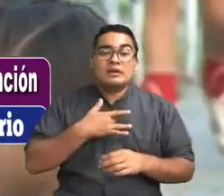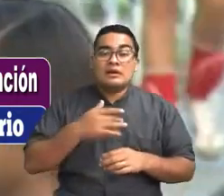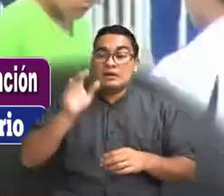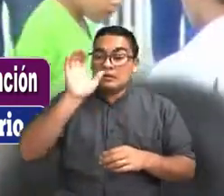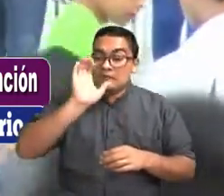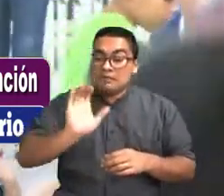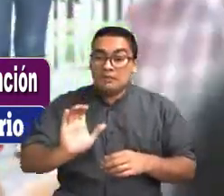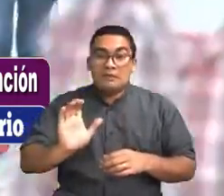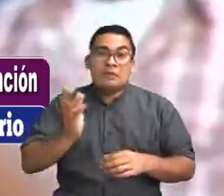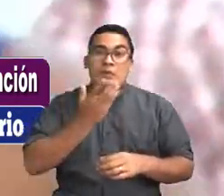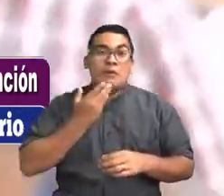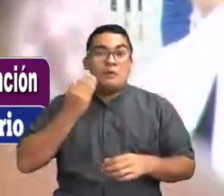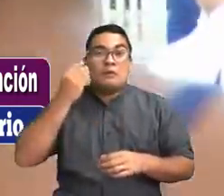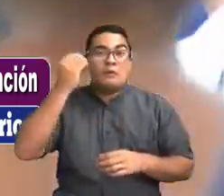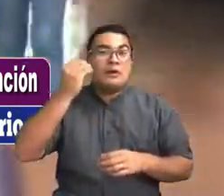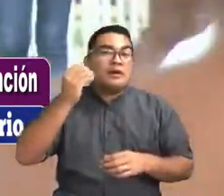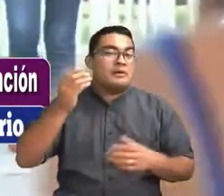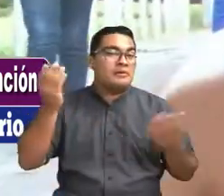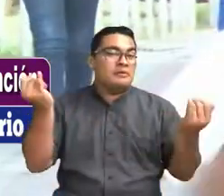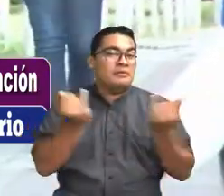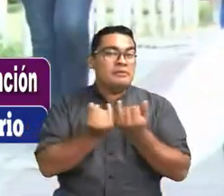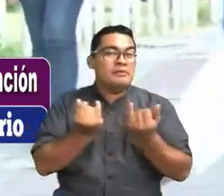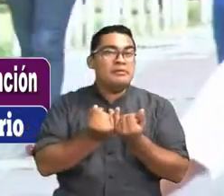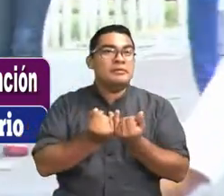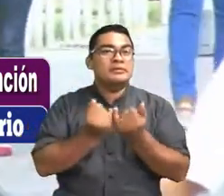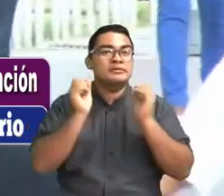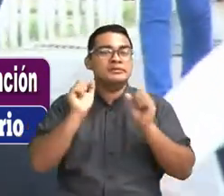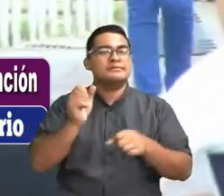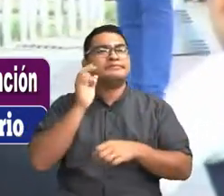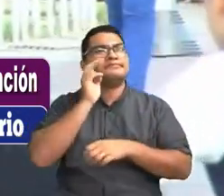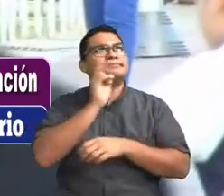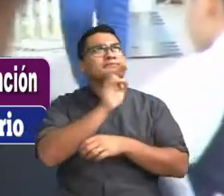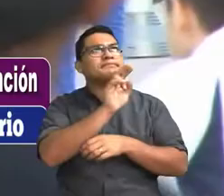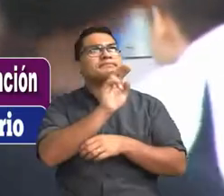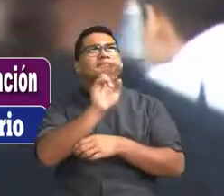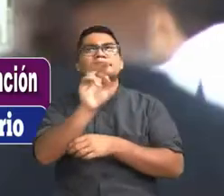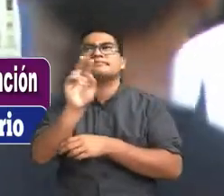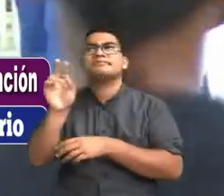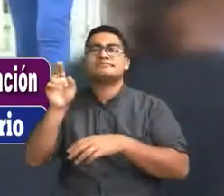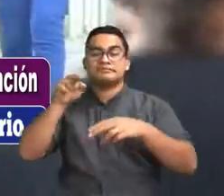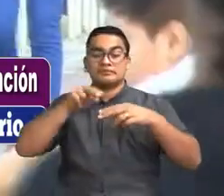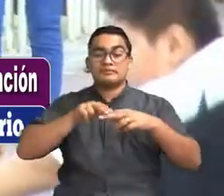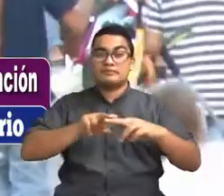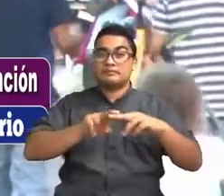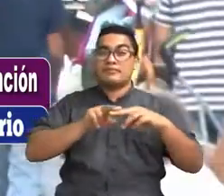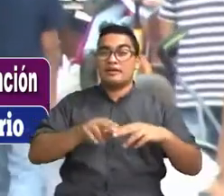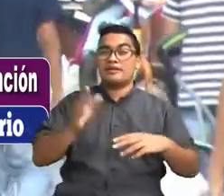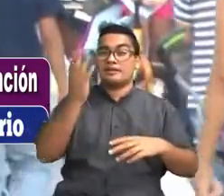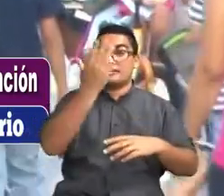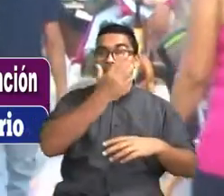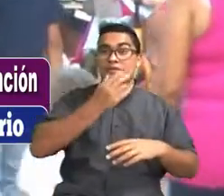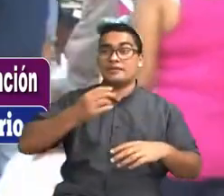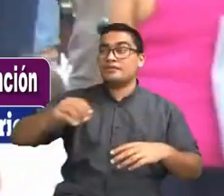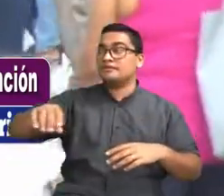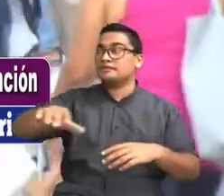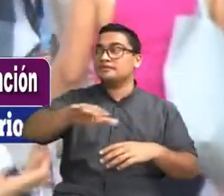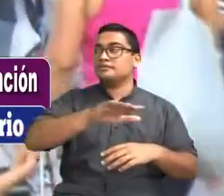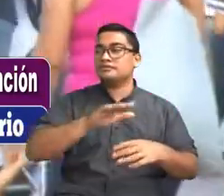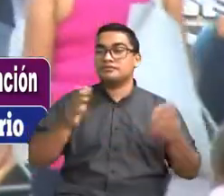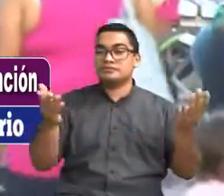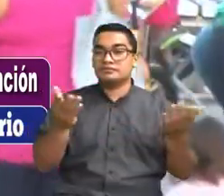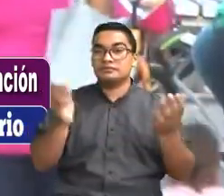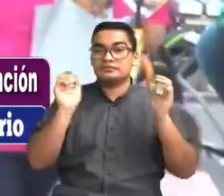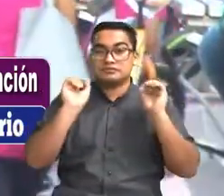niños y adolescentes. Consultarle a partir también, vemos en pantalla hermosos parques que en principio facilitan